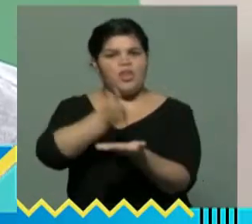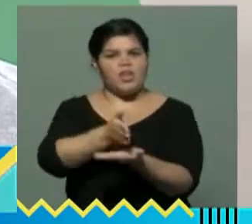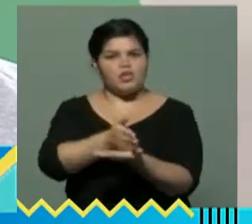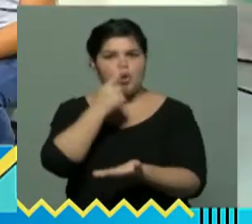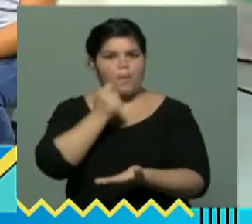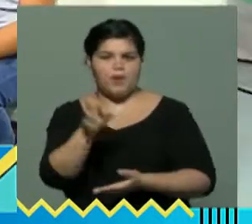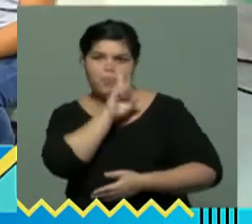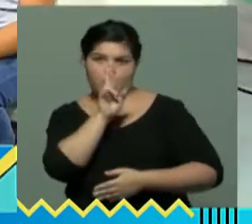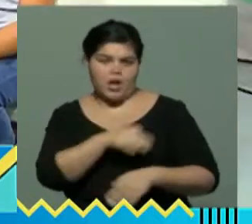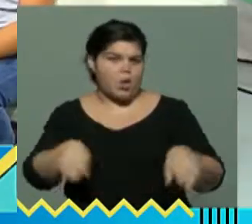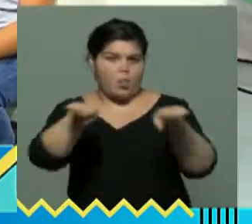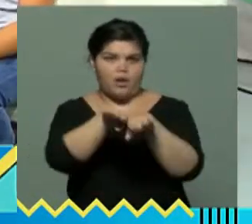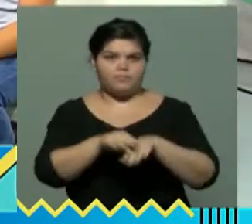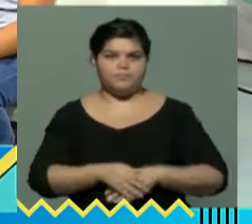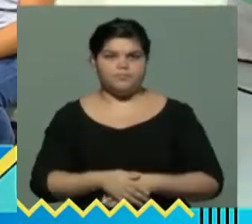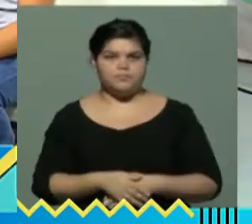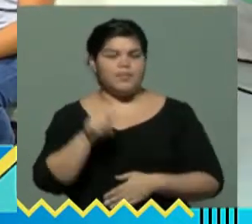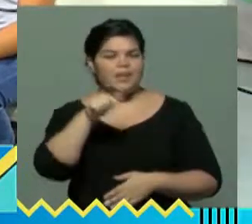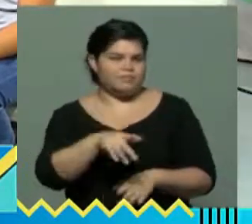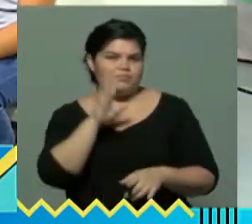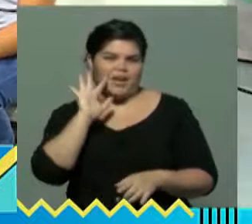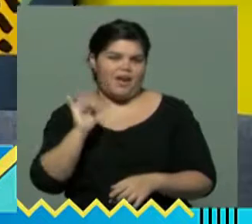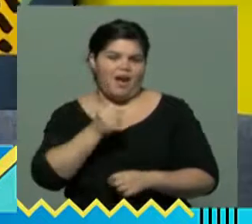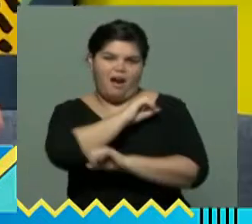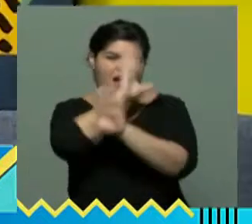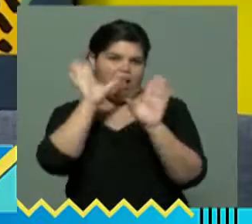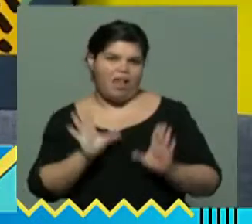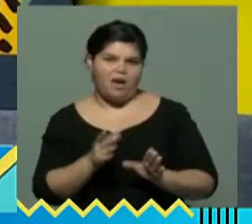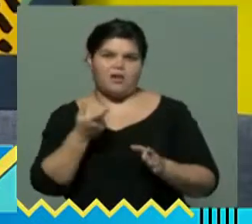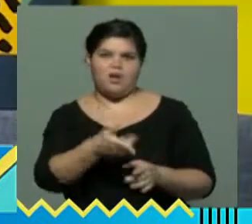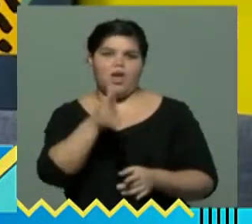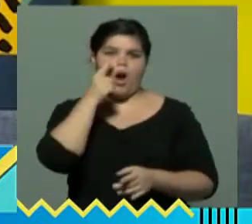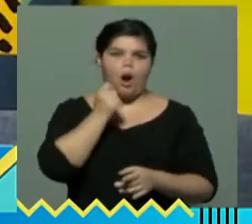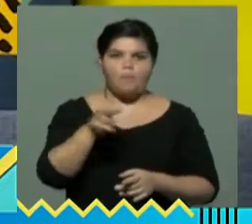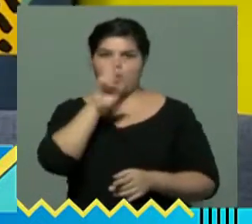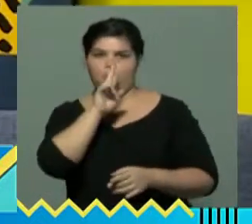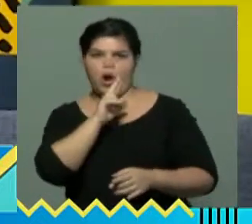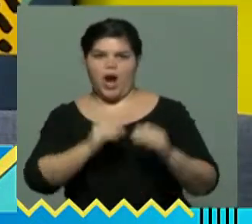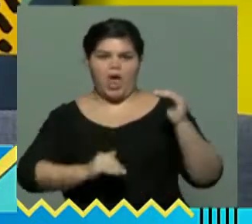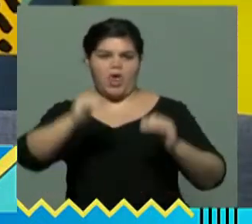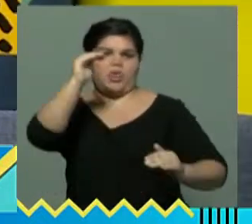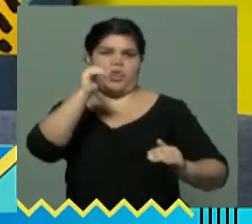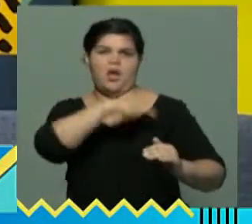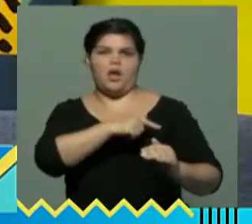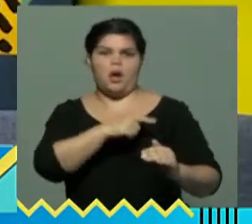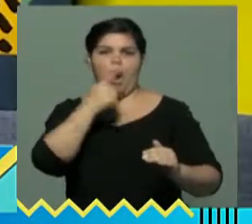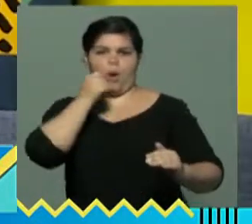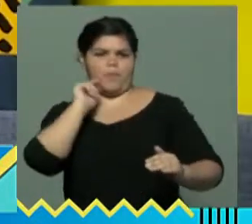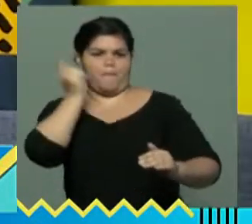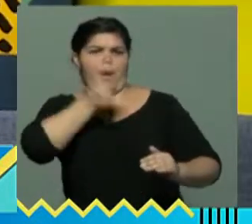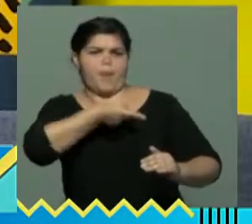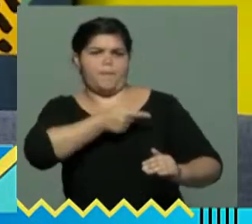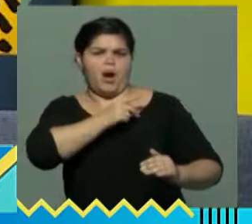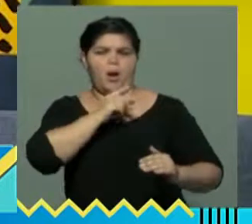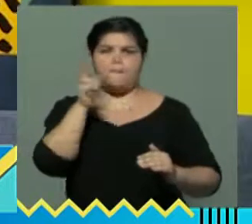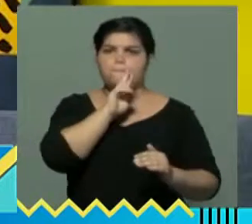Bien. Sí, claramente al haber una desigualdad de género que es parte del sistema patriarcal en el que vivimos, obviamente la mujer